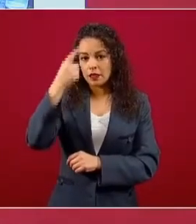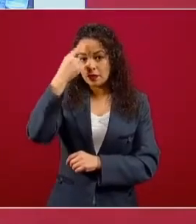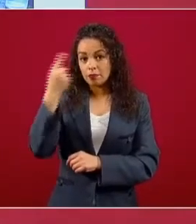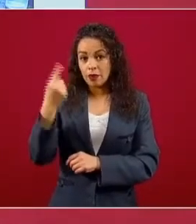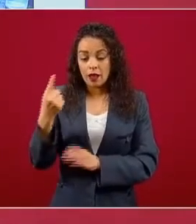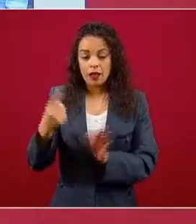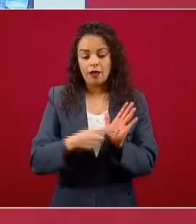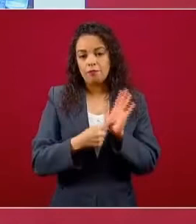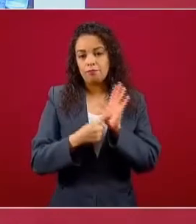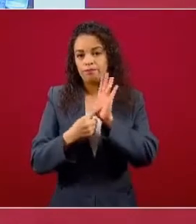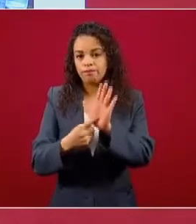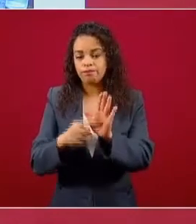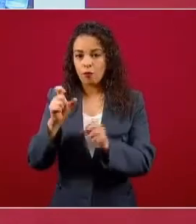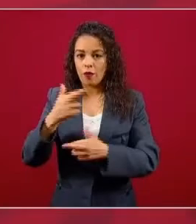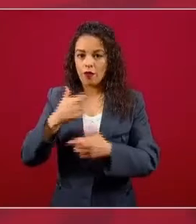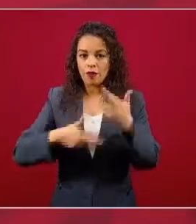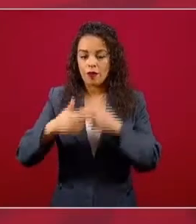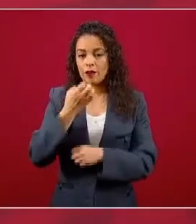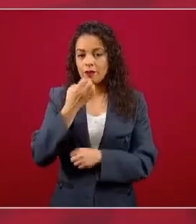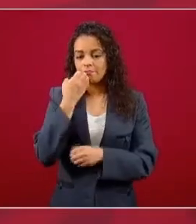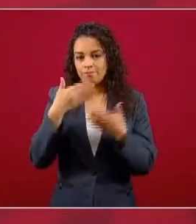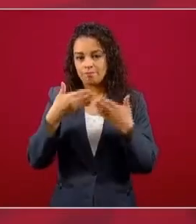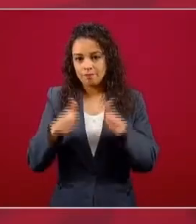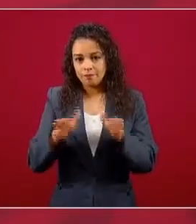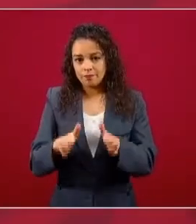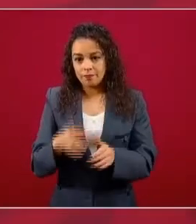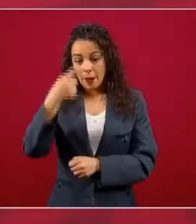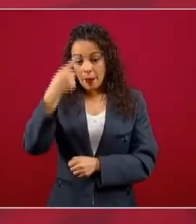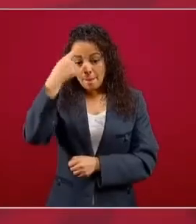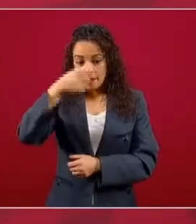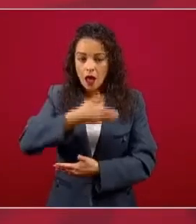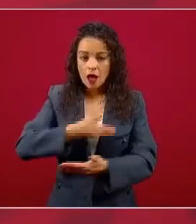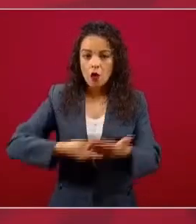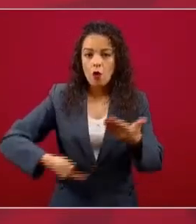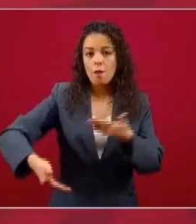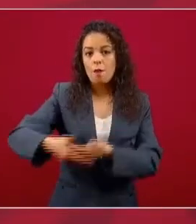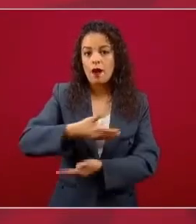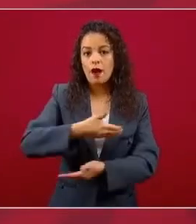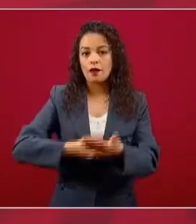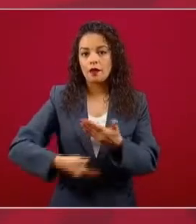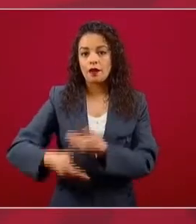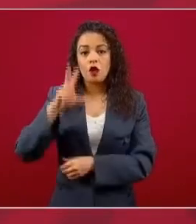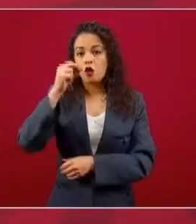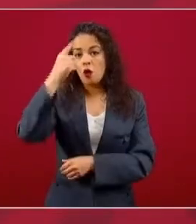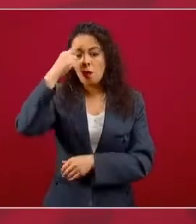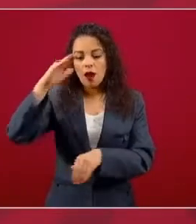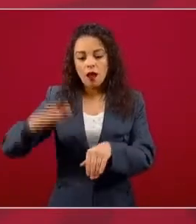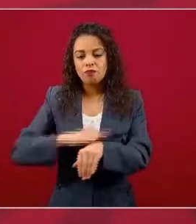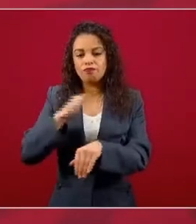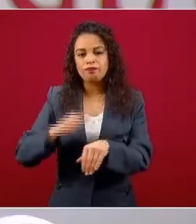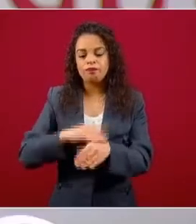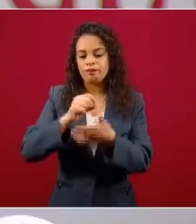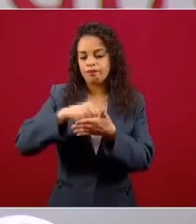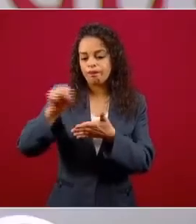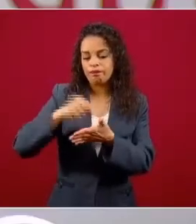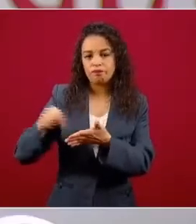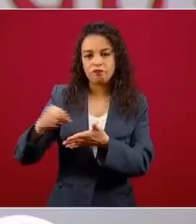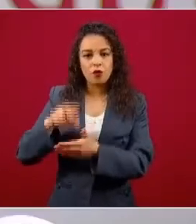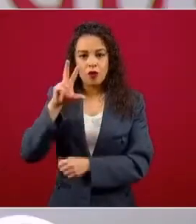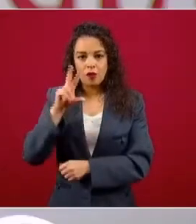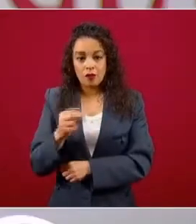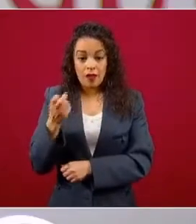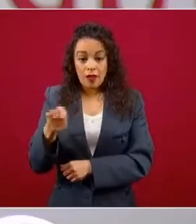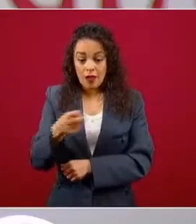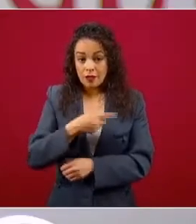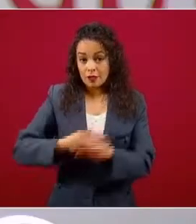ejercicio de compartir más que de calificar todos vamos a aprender mucho de